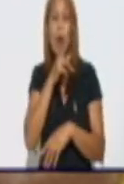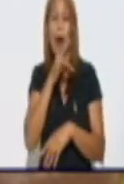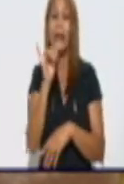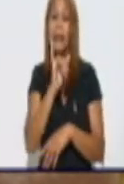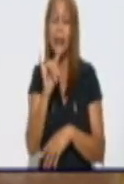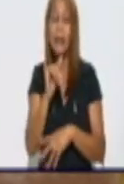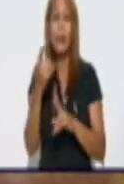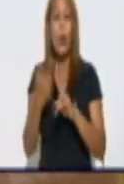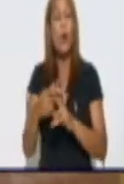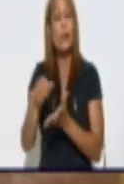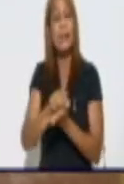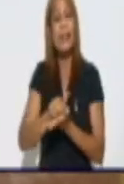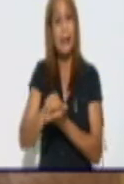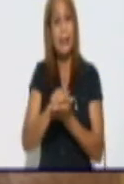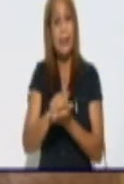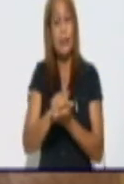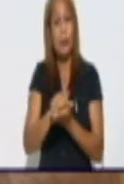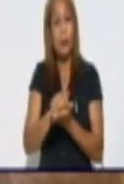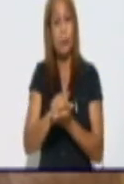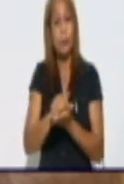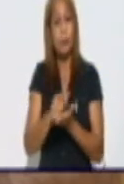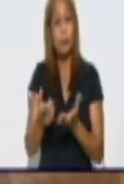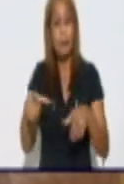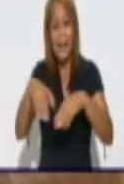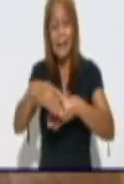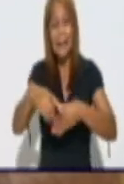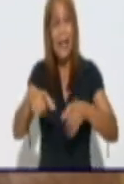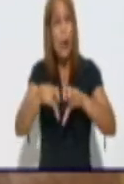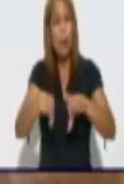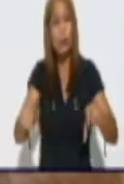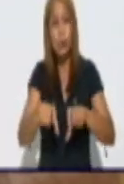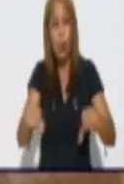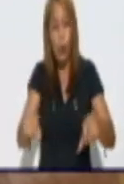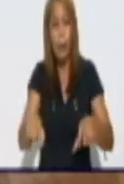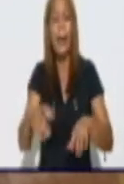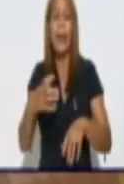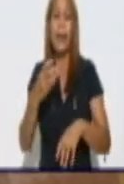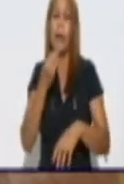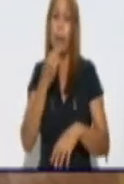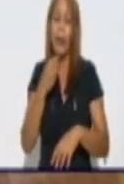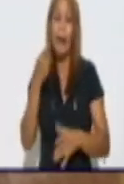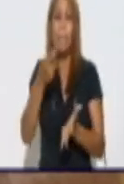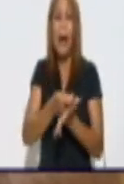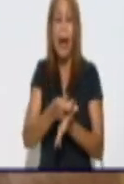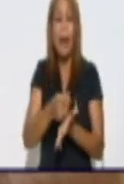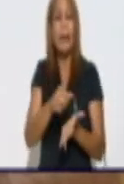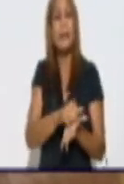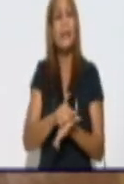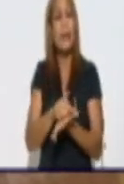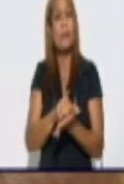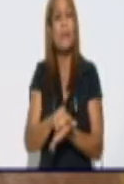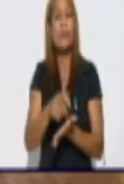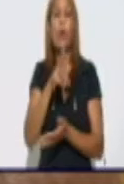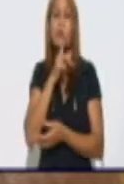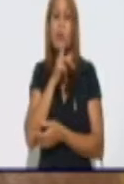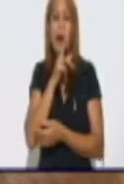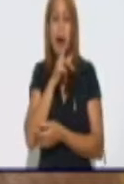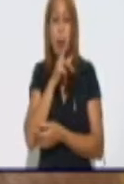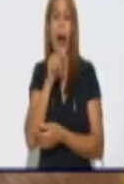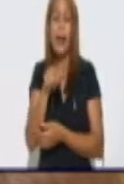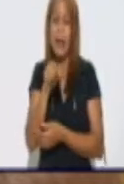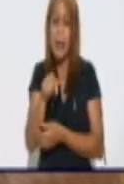usted tenga la posibilidad de pagar la factura del servicio de agua y alcantarillado que le llega a su vivienda. Eso lo